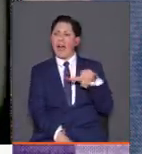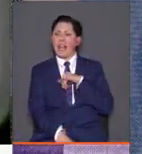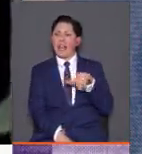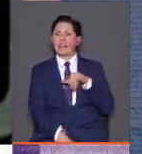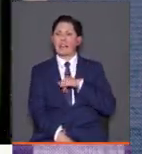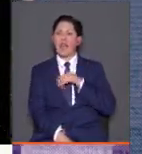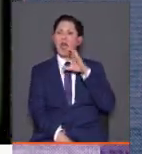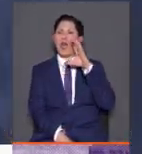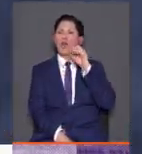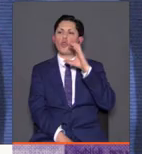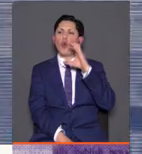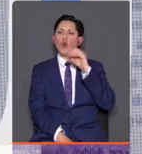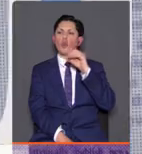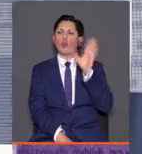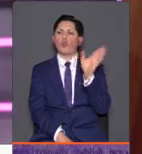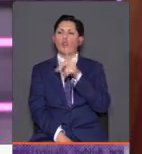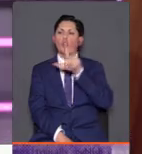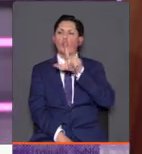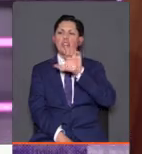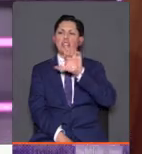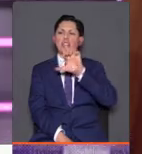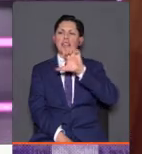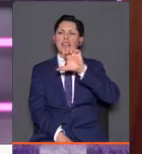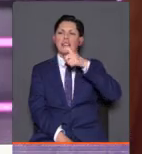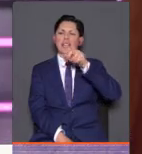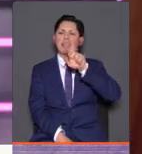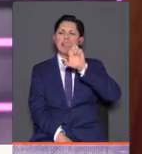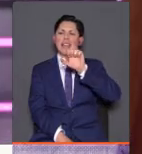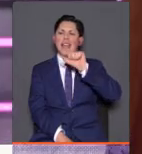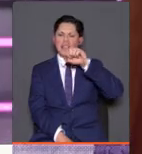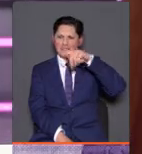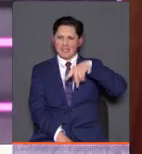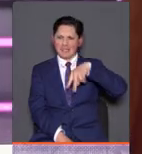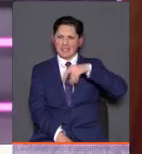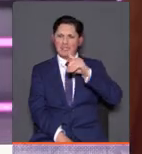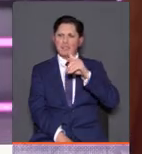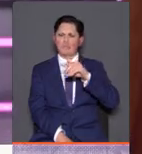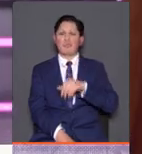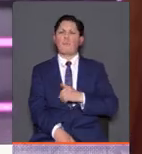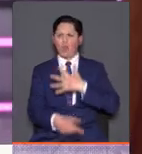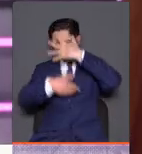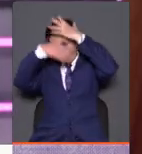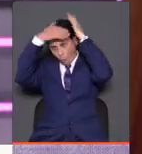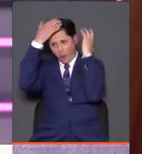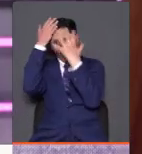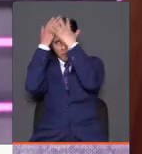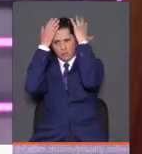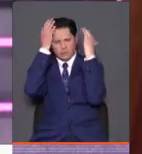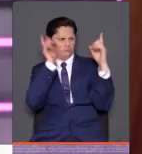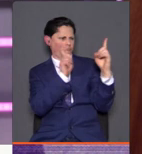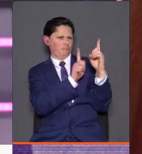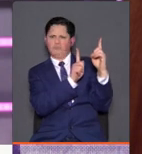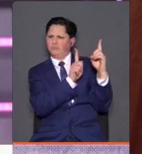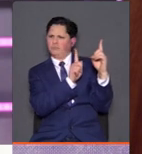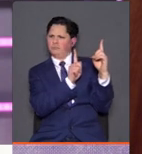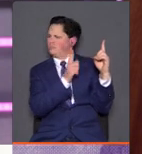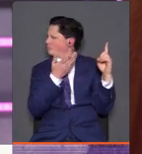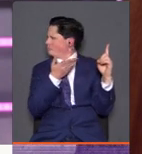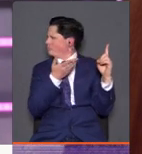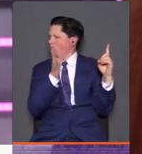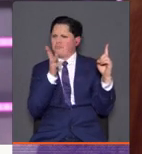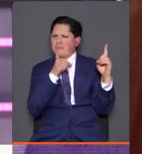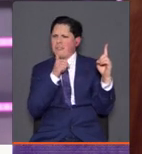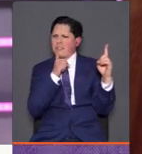Legrand. De repente decía que se parecía, por ejemplo, a Luis Miguel. Y tú lo mirabas y decías, pero no se parece en nada. Entonces